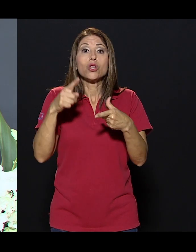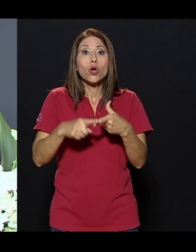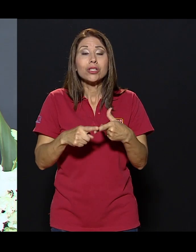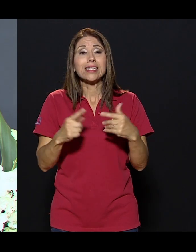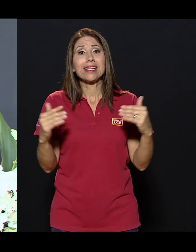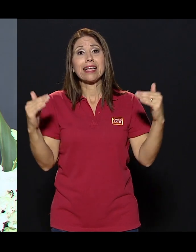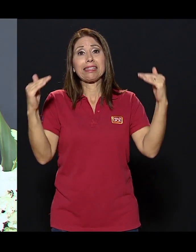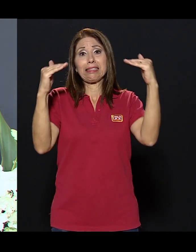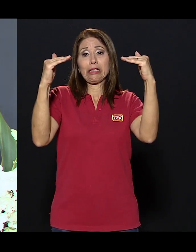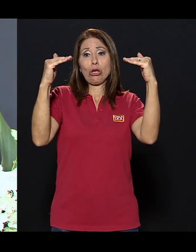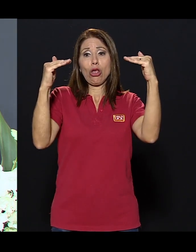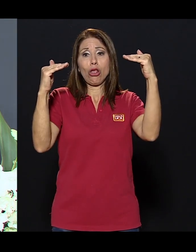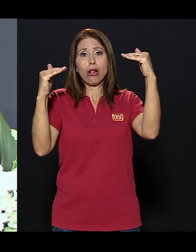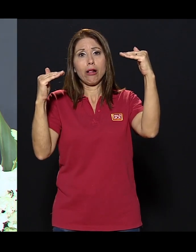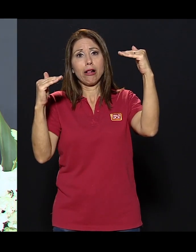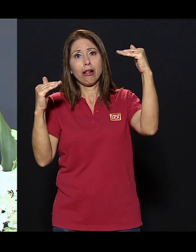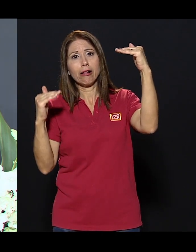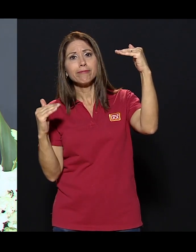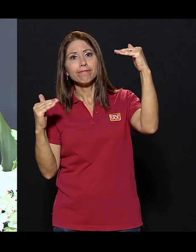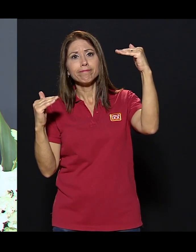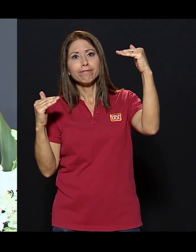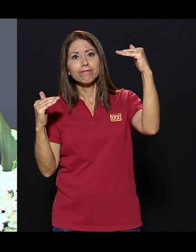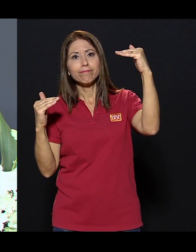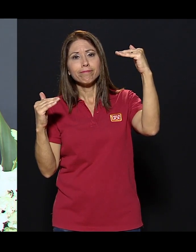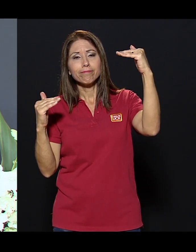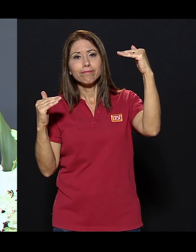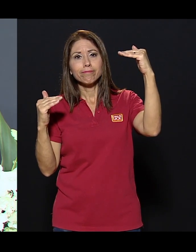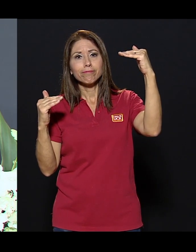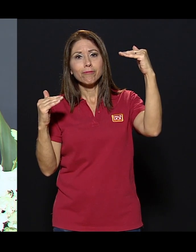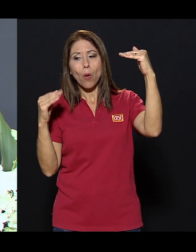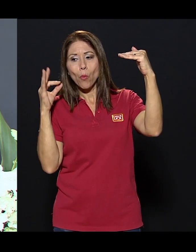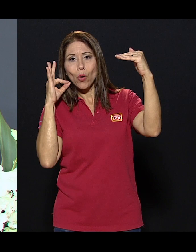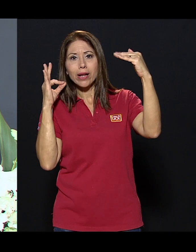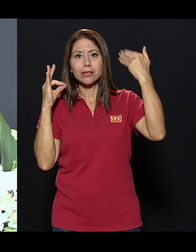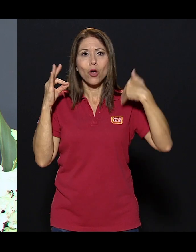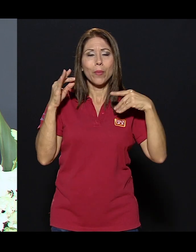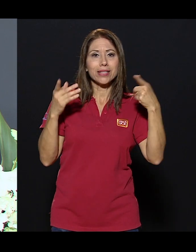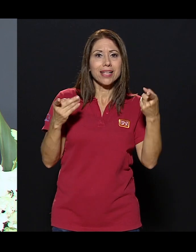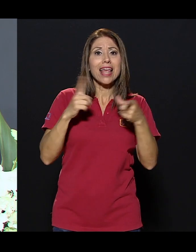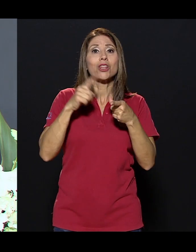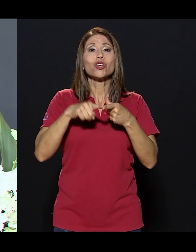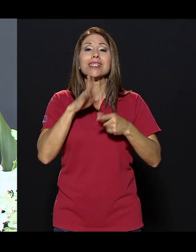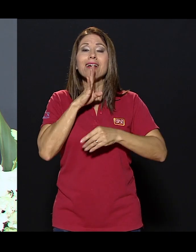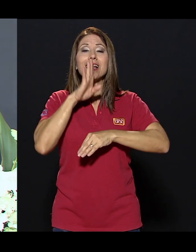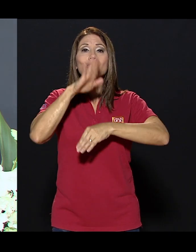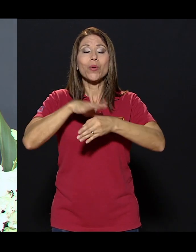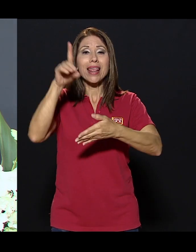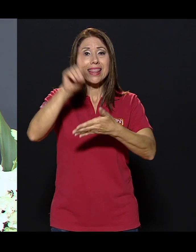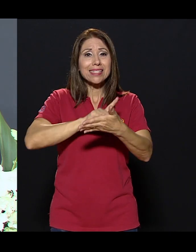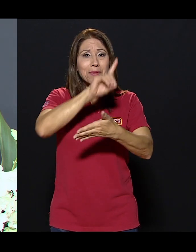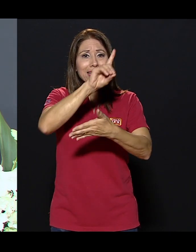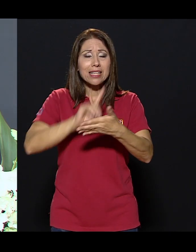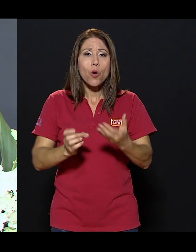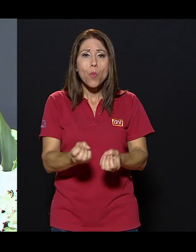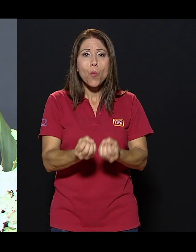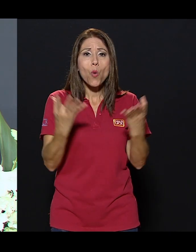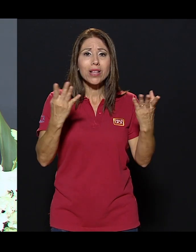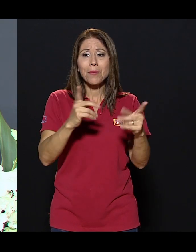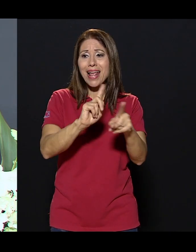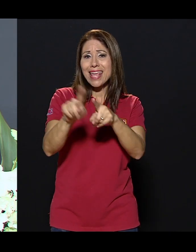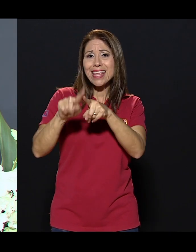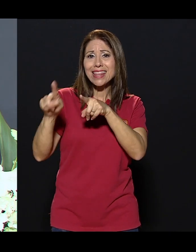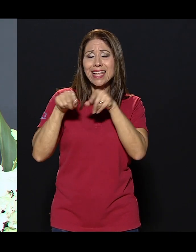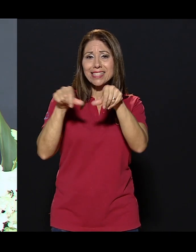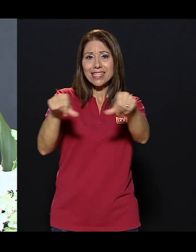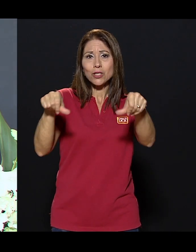van aumentando las distancias de igualación. Entonces, se habla de la discriminación múltiple e